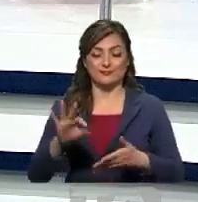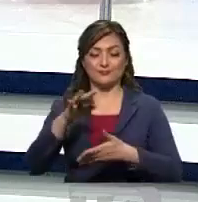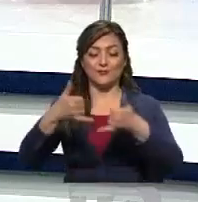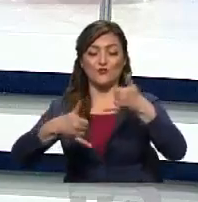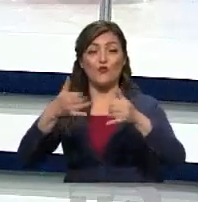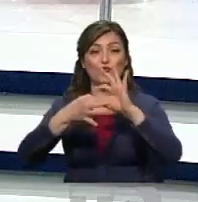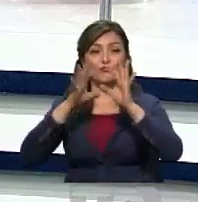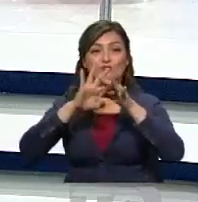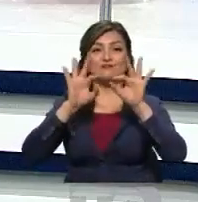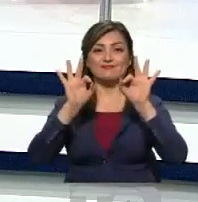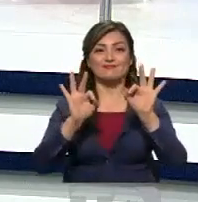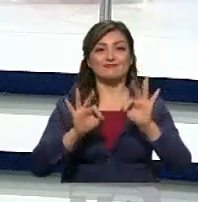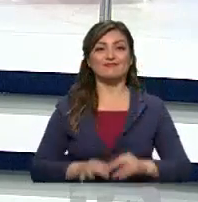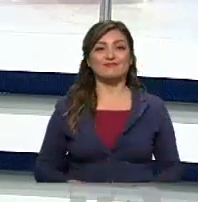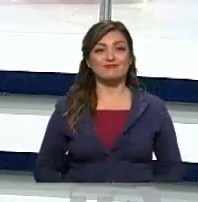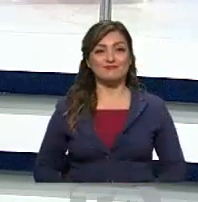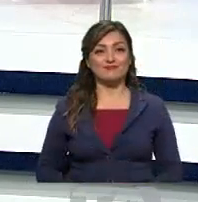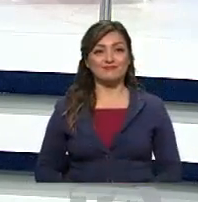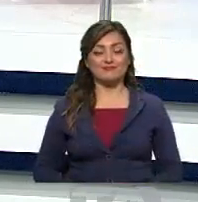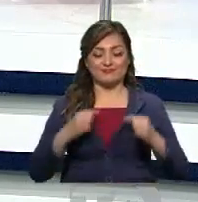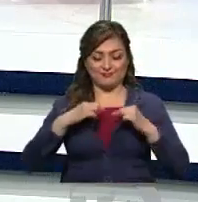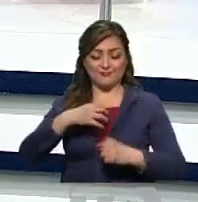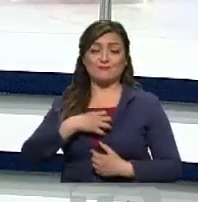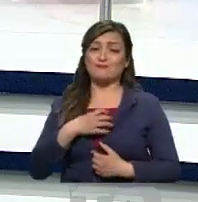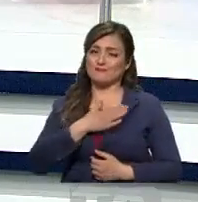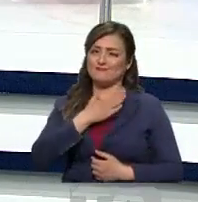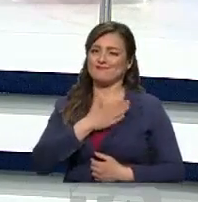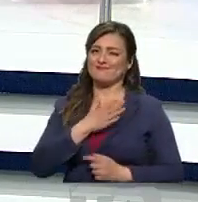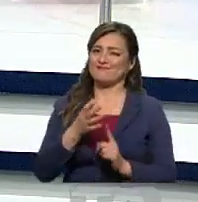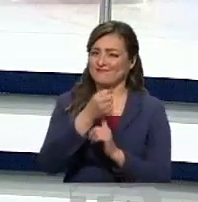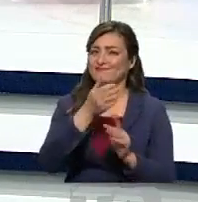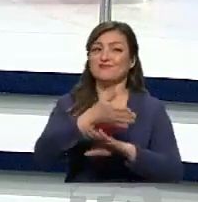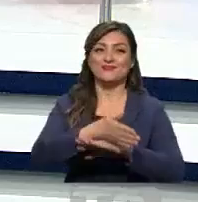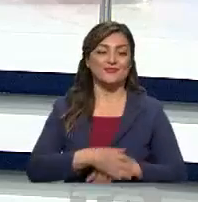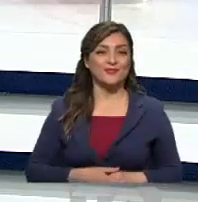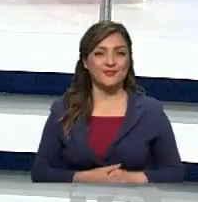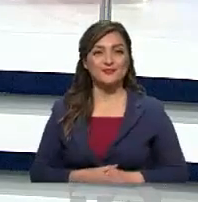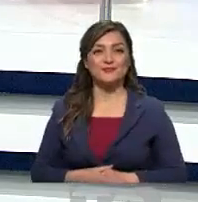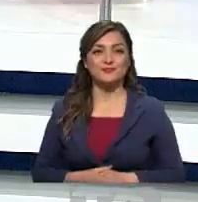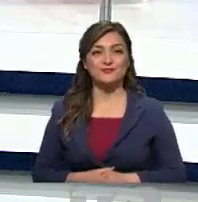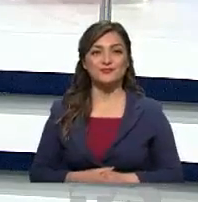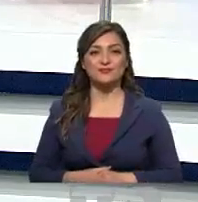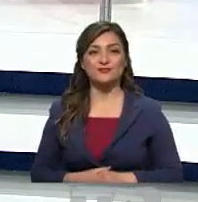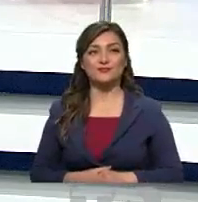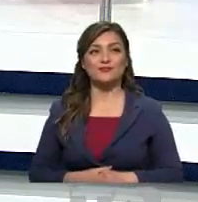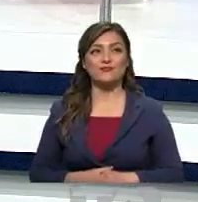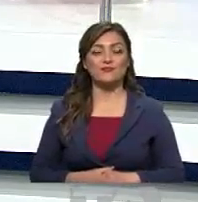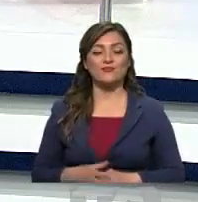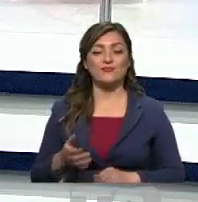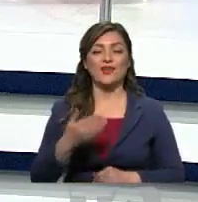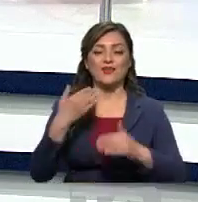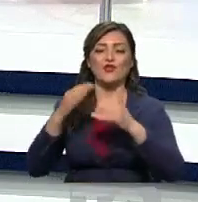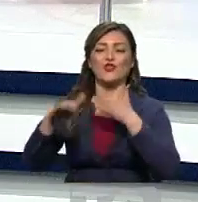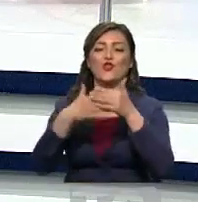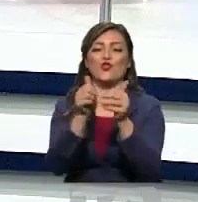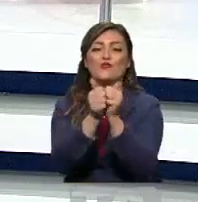confiamos en que esas medallas se harán presentes en los próximos días para el Ecuador. Así es, desde aquí les enviamos un abrazo